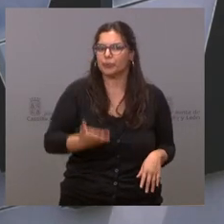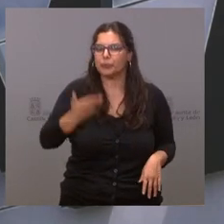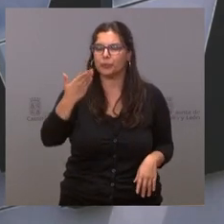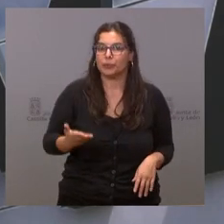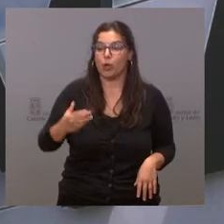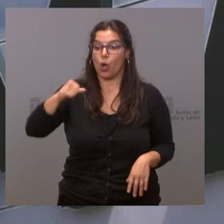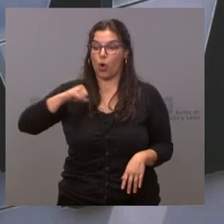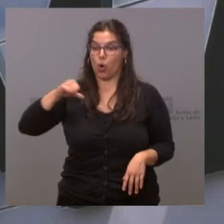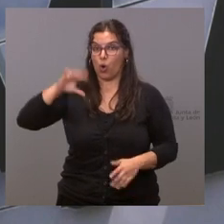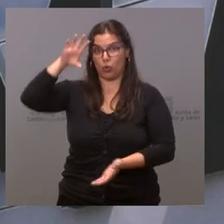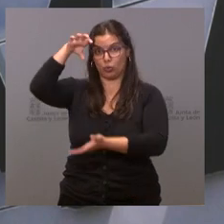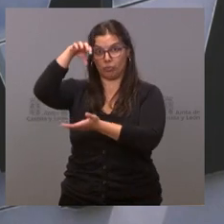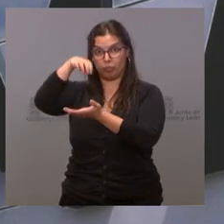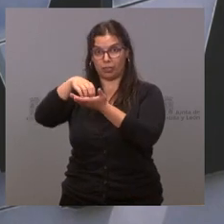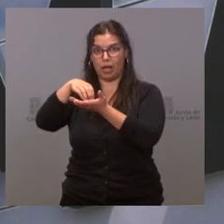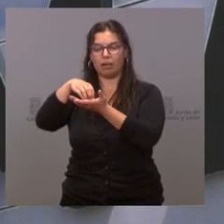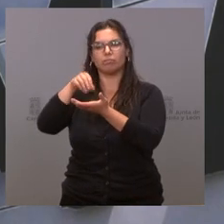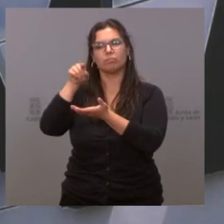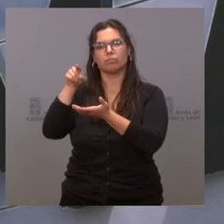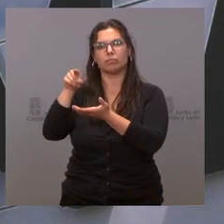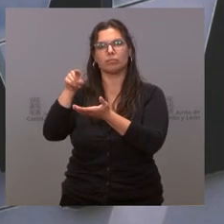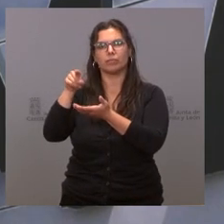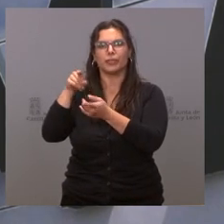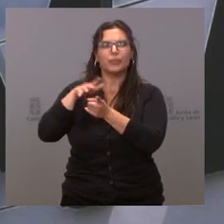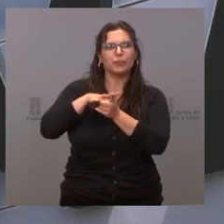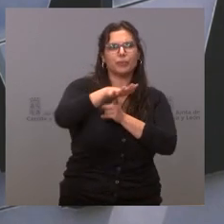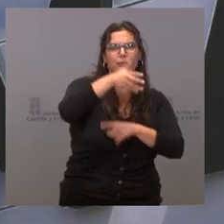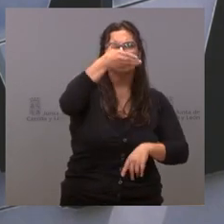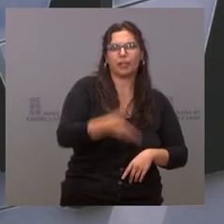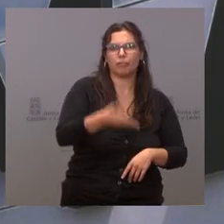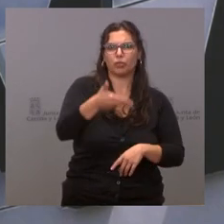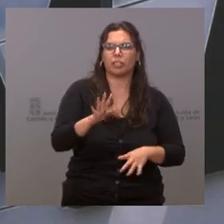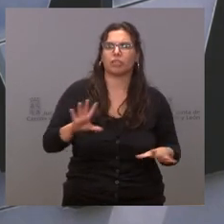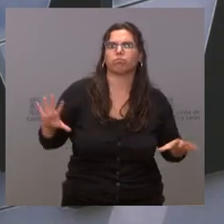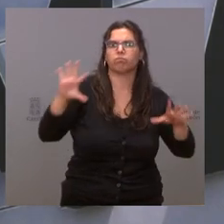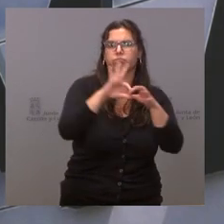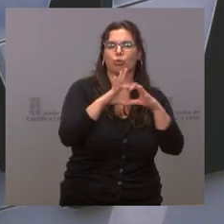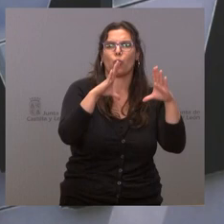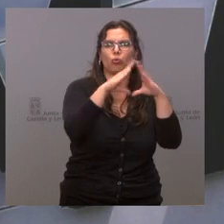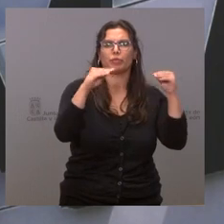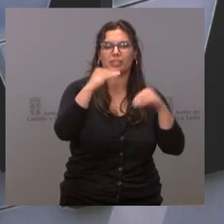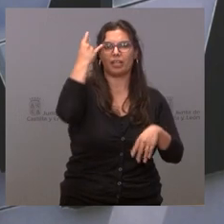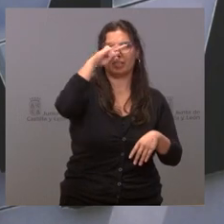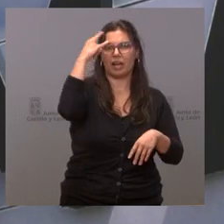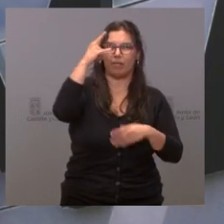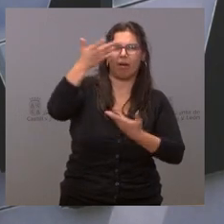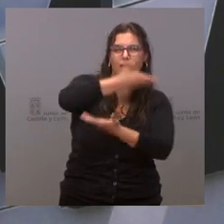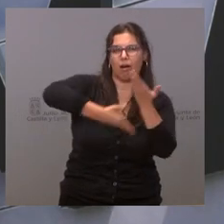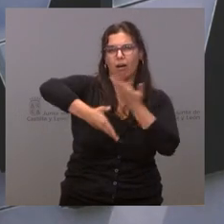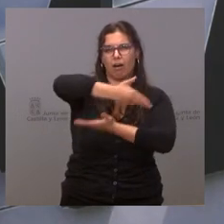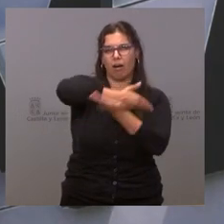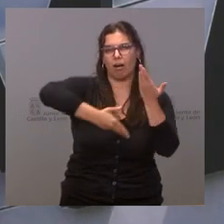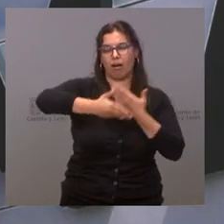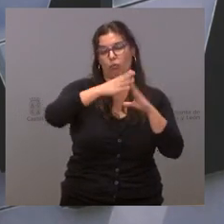hospital sea un elemento crucial de conexión con la universidad de salamanca y con todos sus